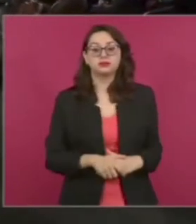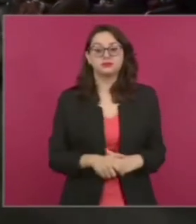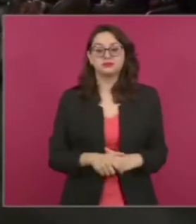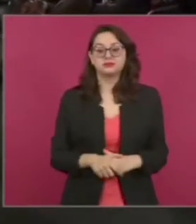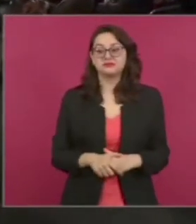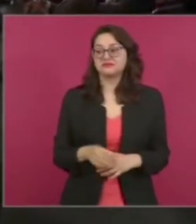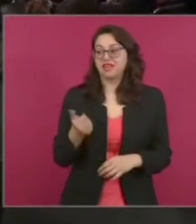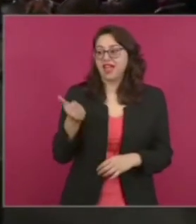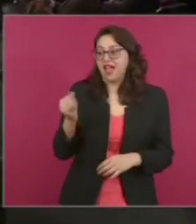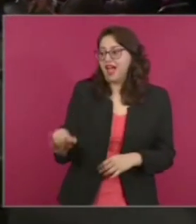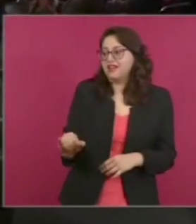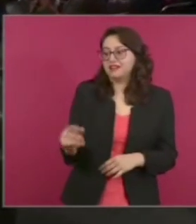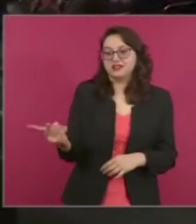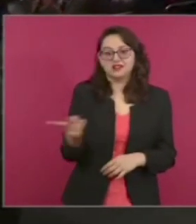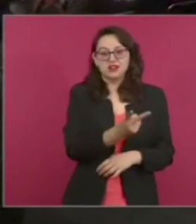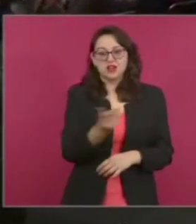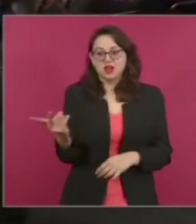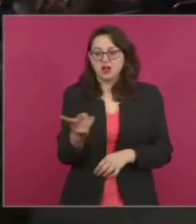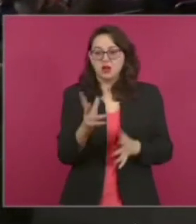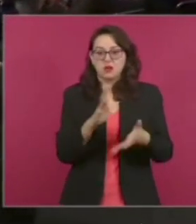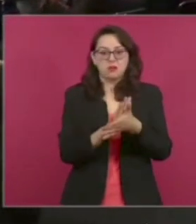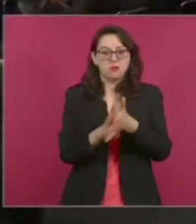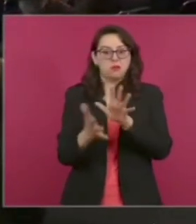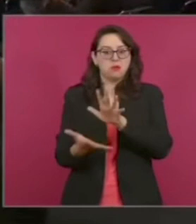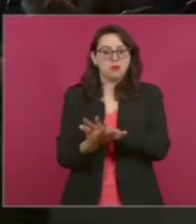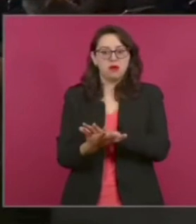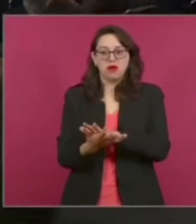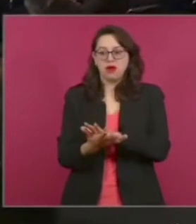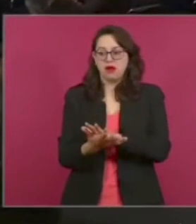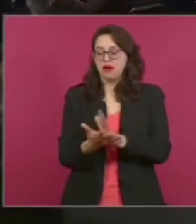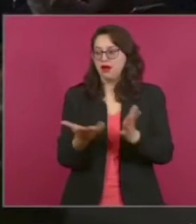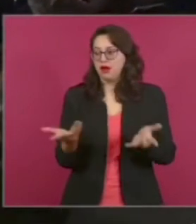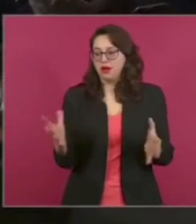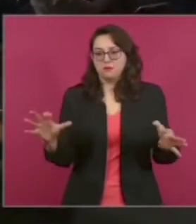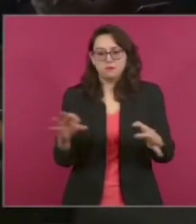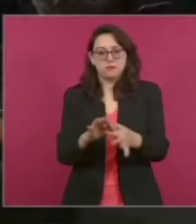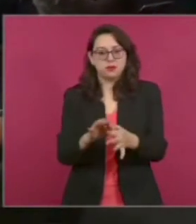Es nada más otro membrete.